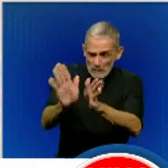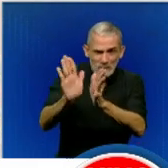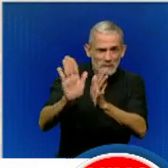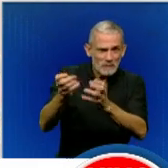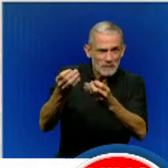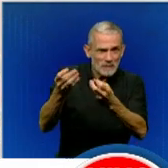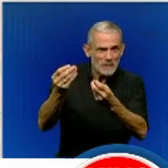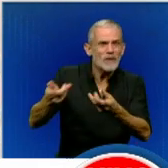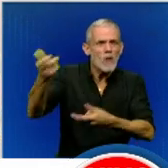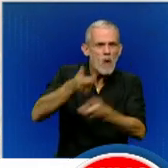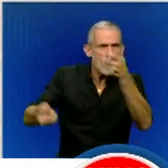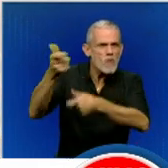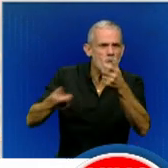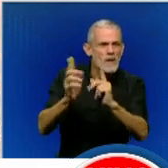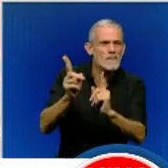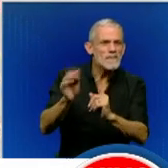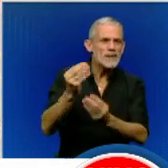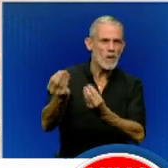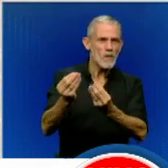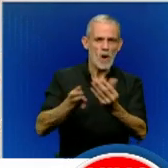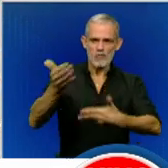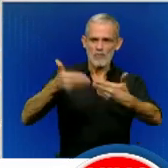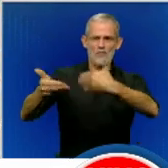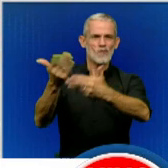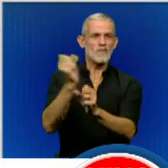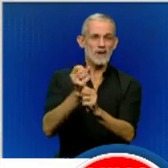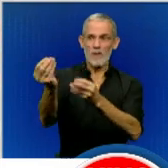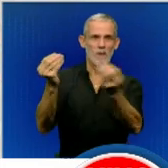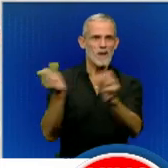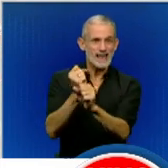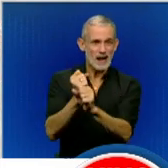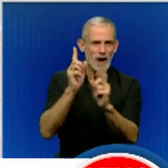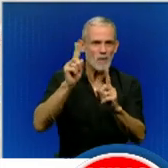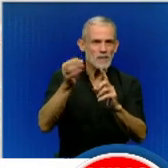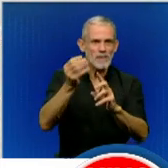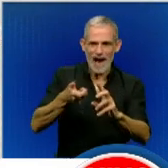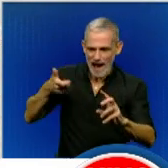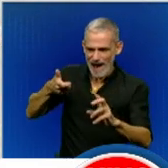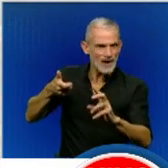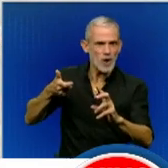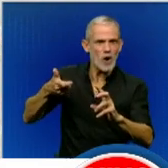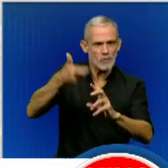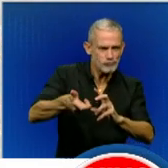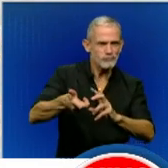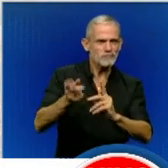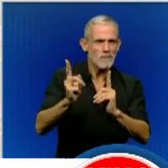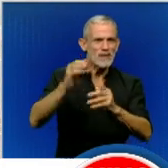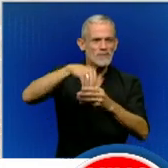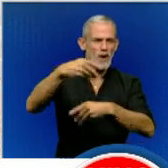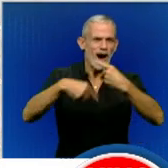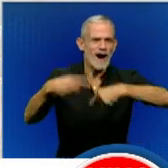reinvierte es el dinero del capital de trabajo y el dinero que genera puestos de trabajo y abaratamos